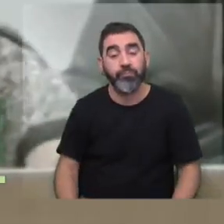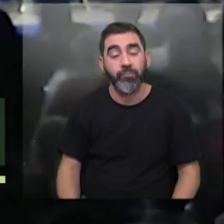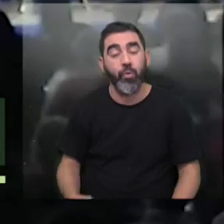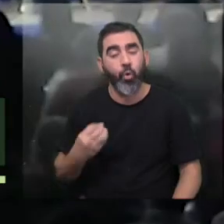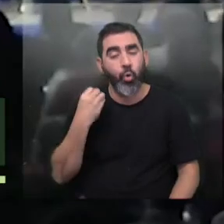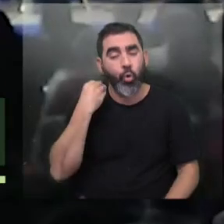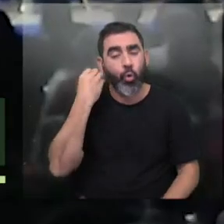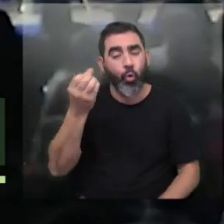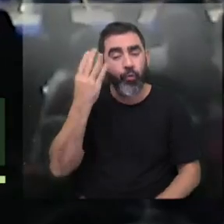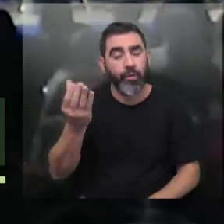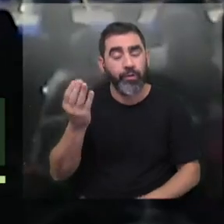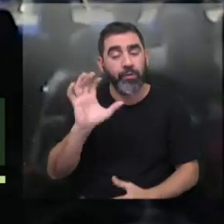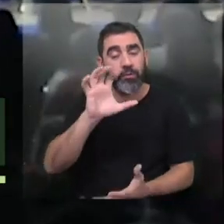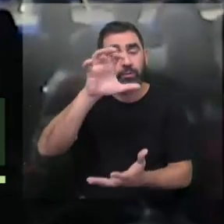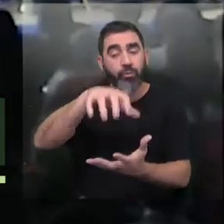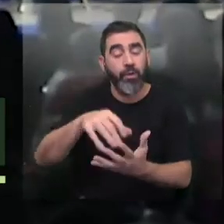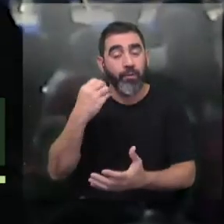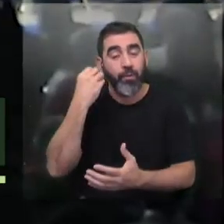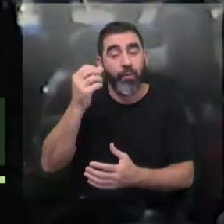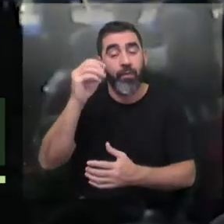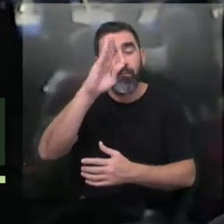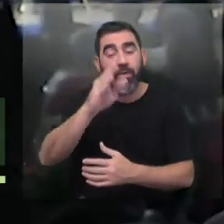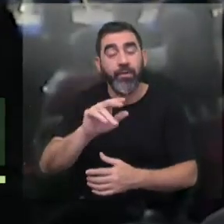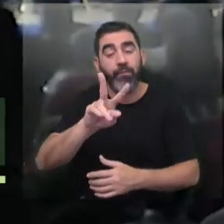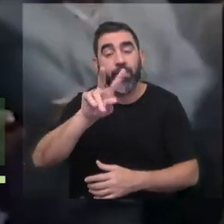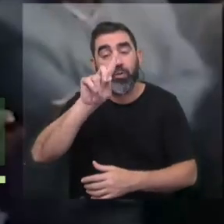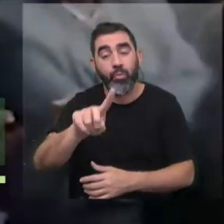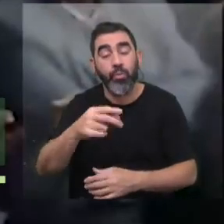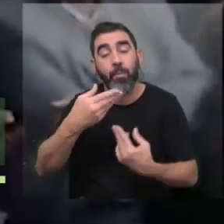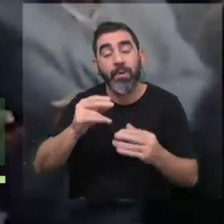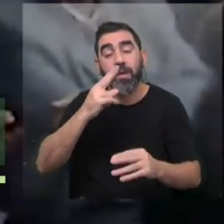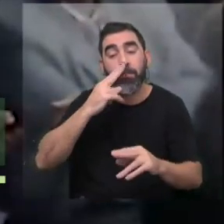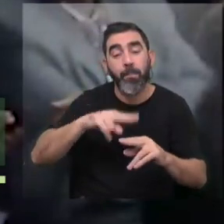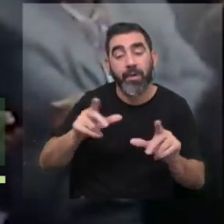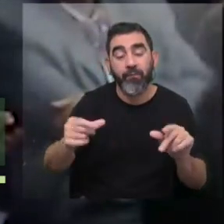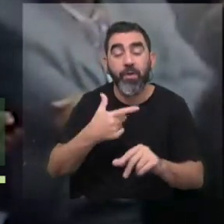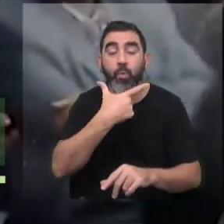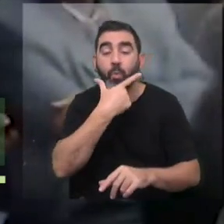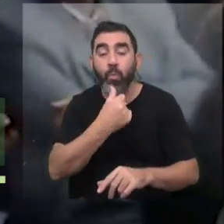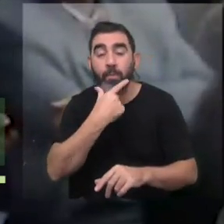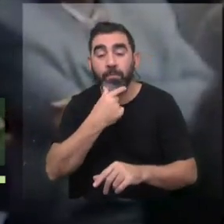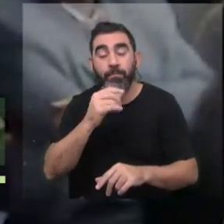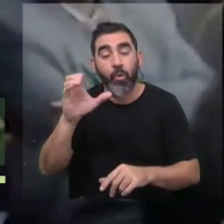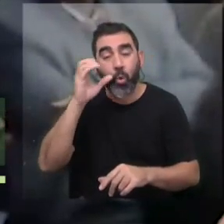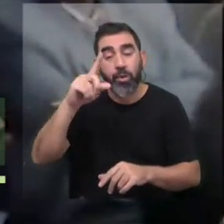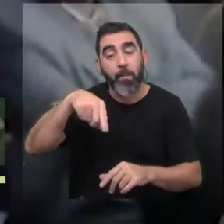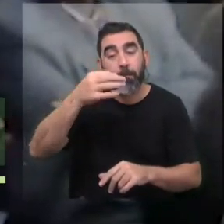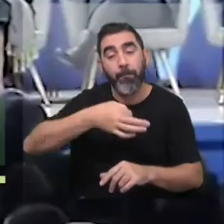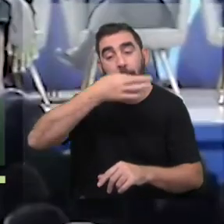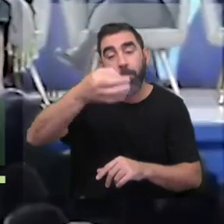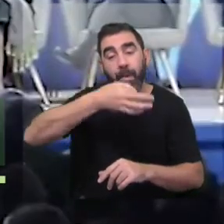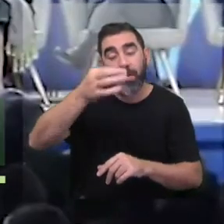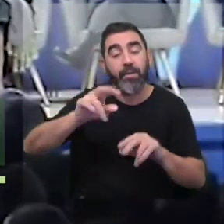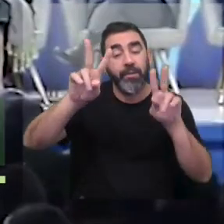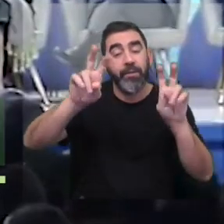conferencia se realiza en el centro de convenciones Brasil 21 en Brasilia comenzó el martes y termina este jueves Cos expone mañana en el eje dos